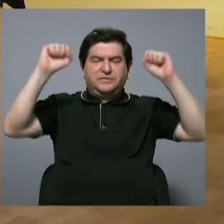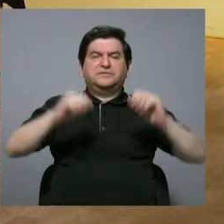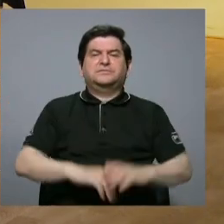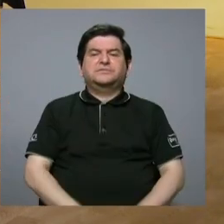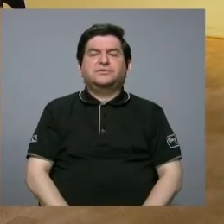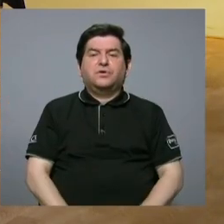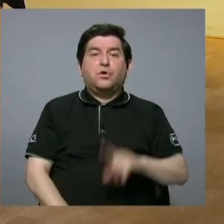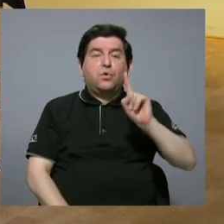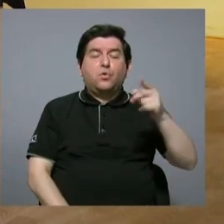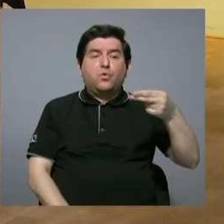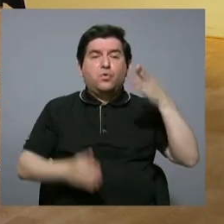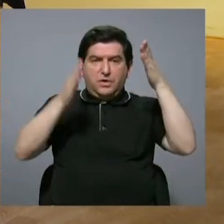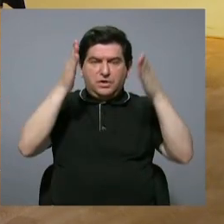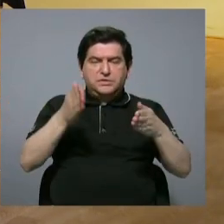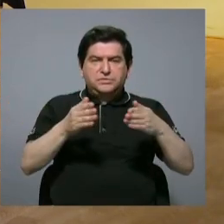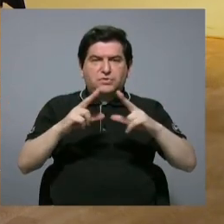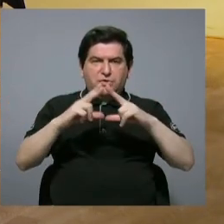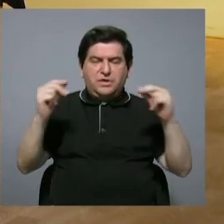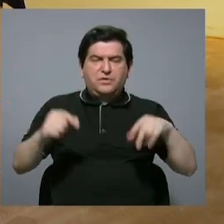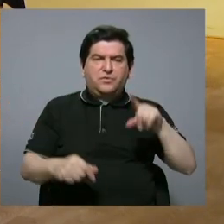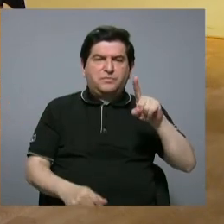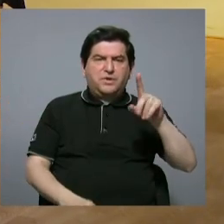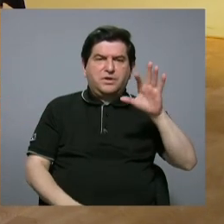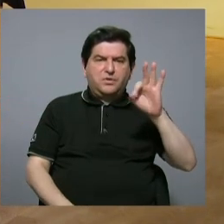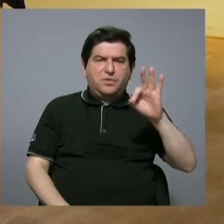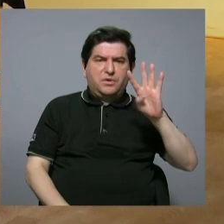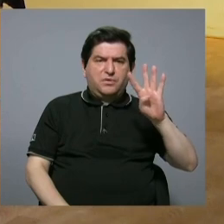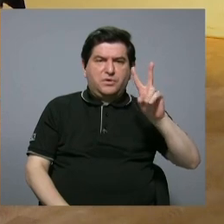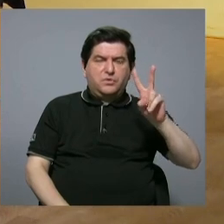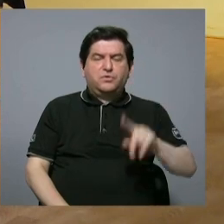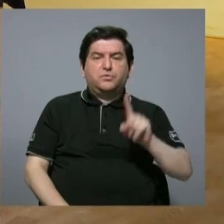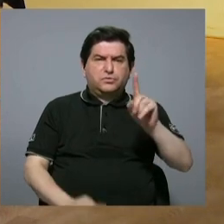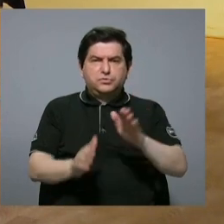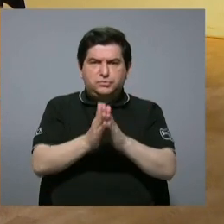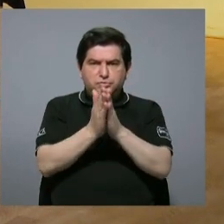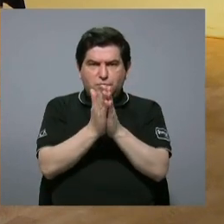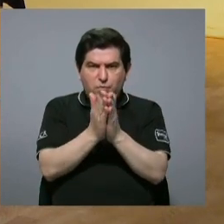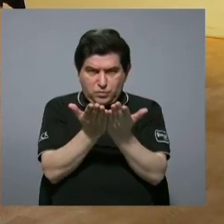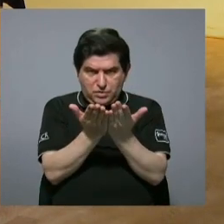un historiador nicaragüense en el 42 publica un libro muy